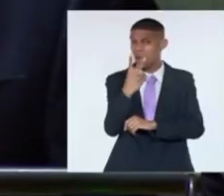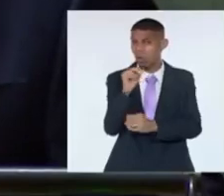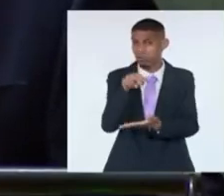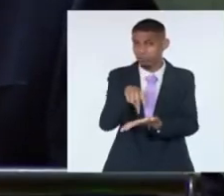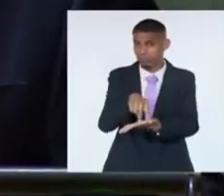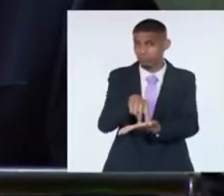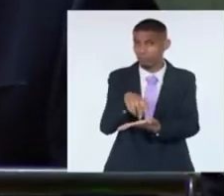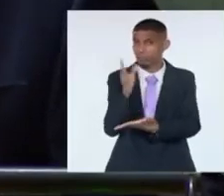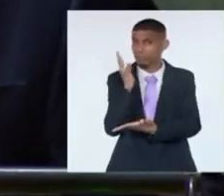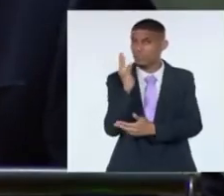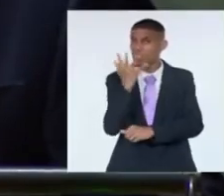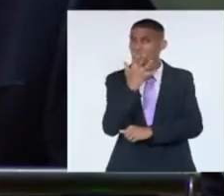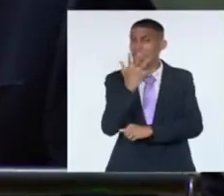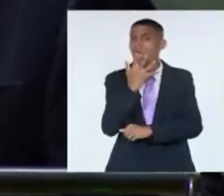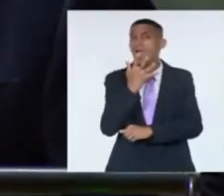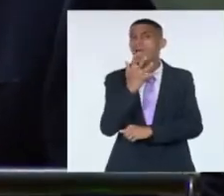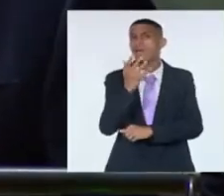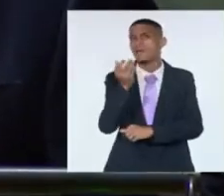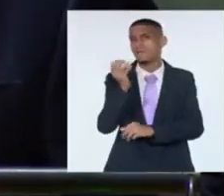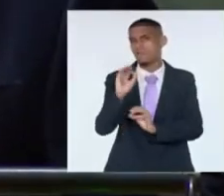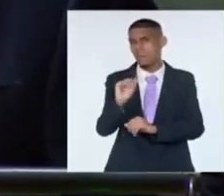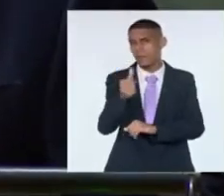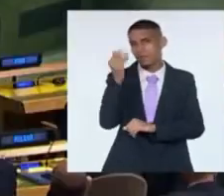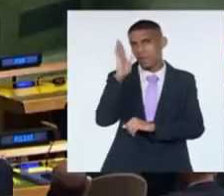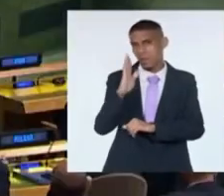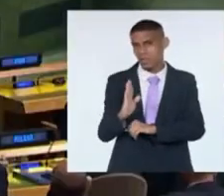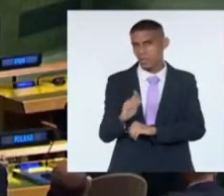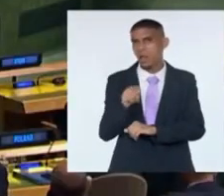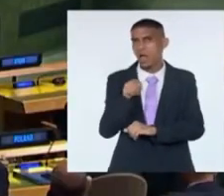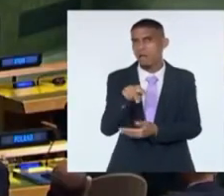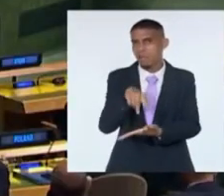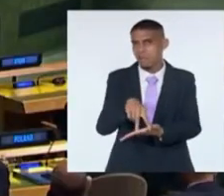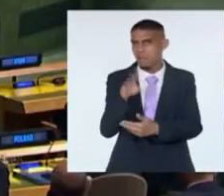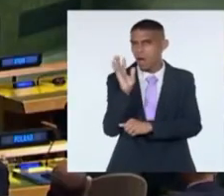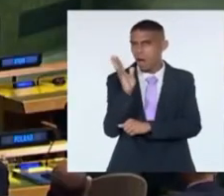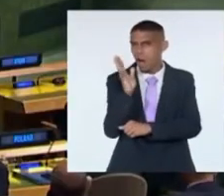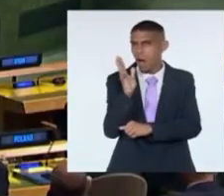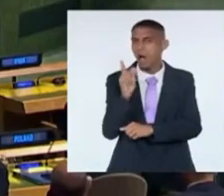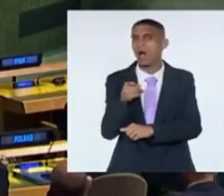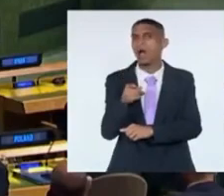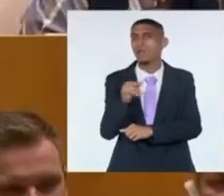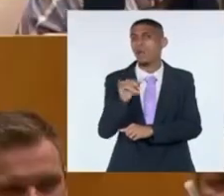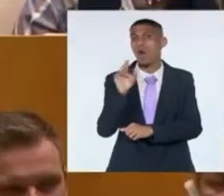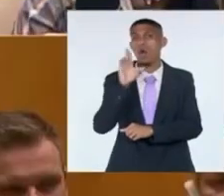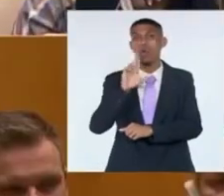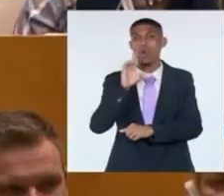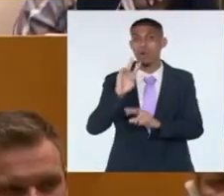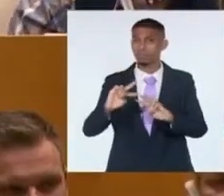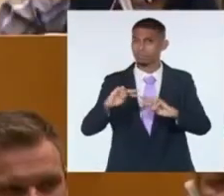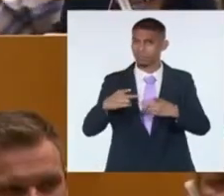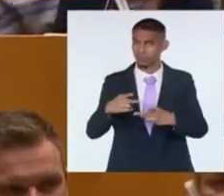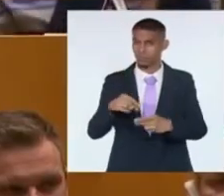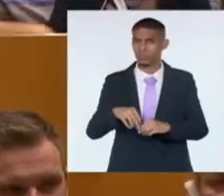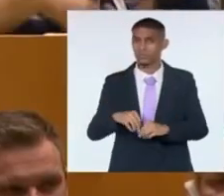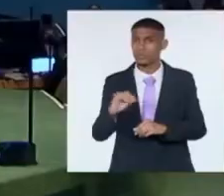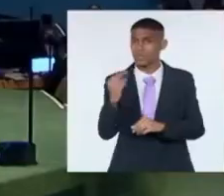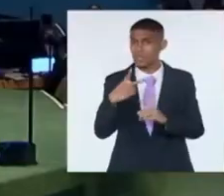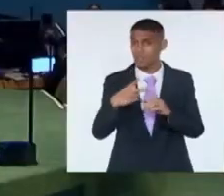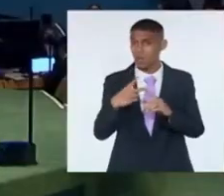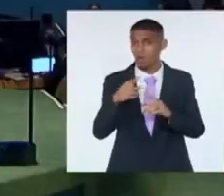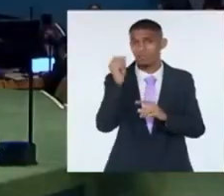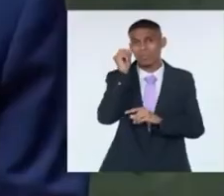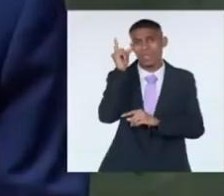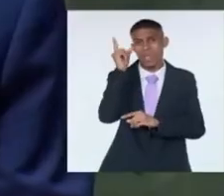fue el presidente de la república federativa de Brasil hecho marcado este año por el regreso a la ONU el segundo en expresar sus ideas